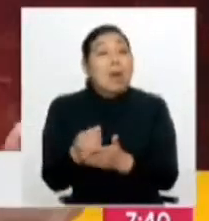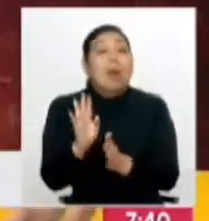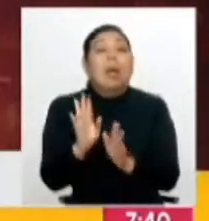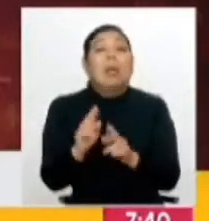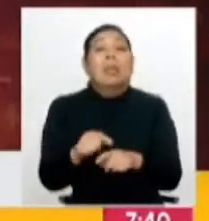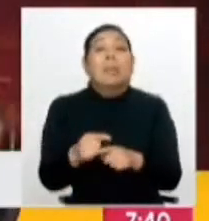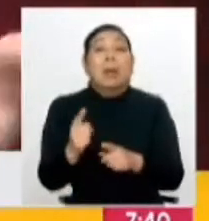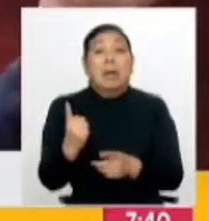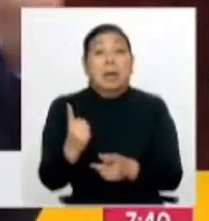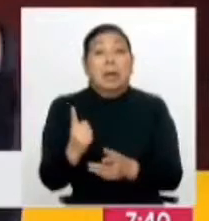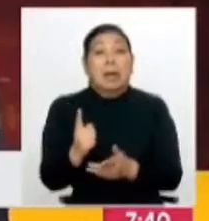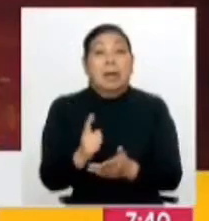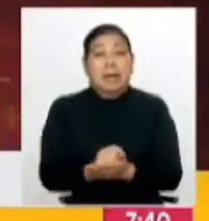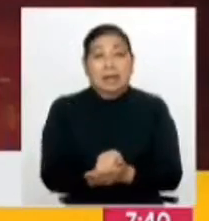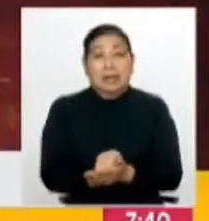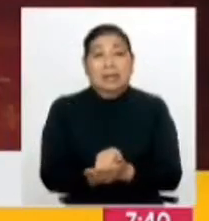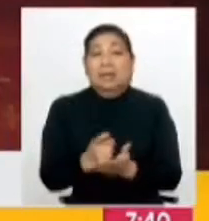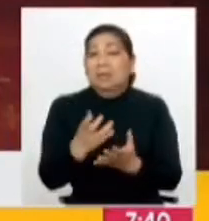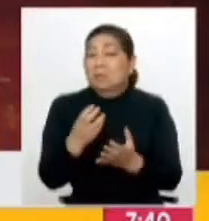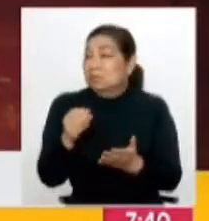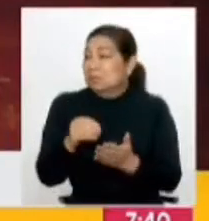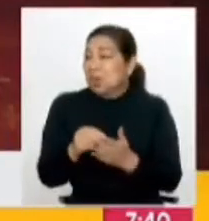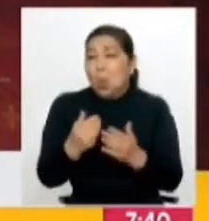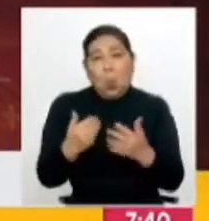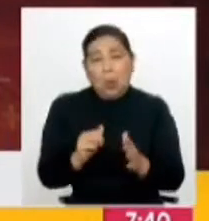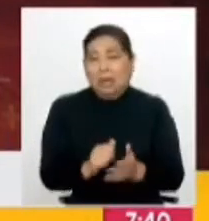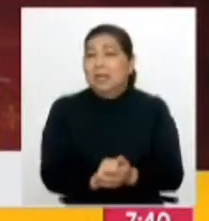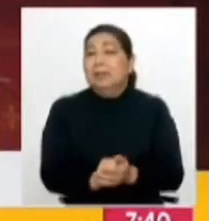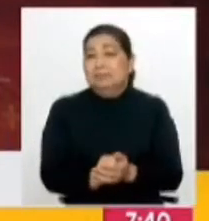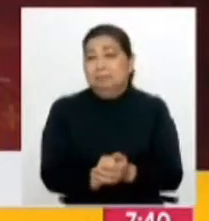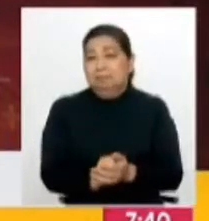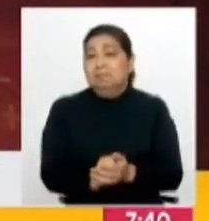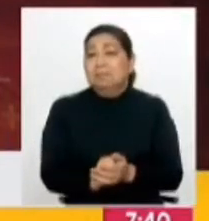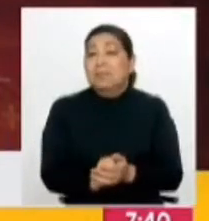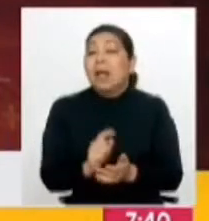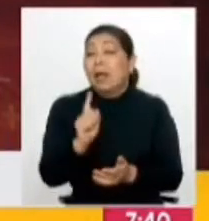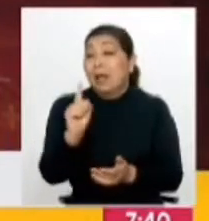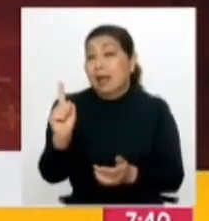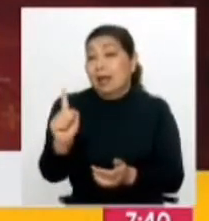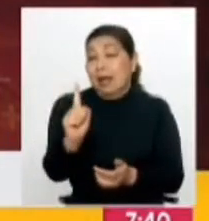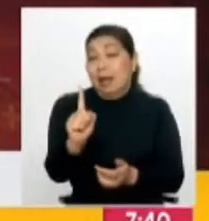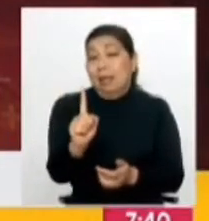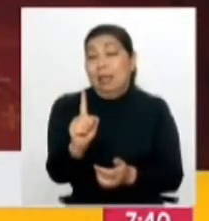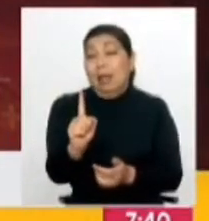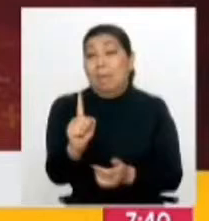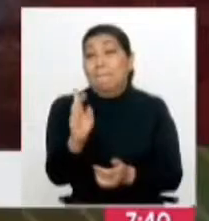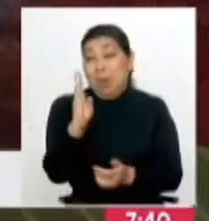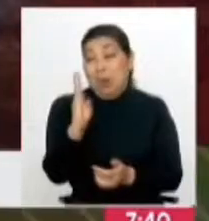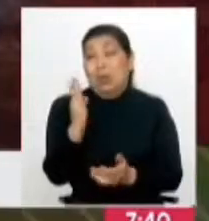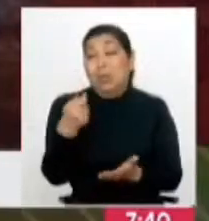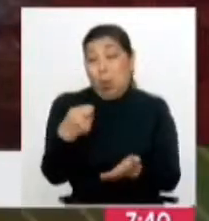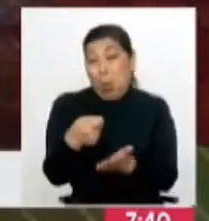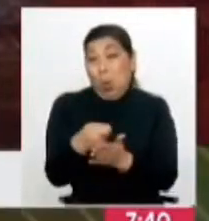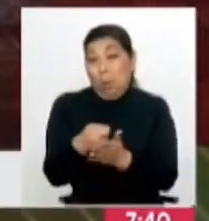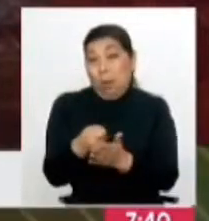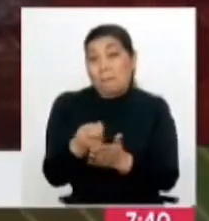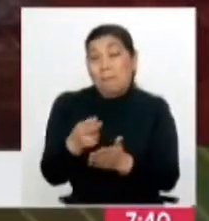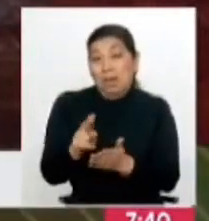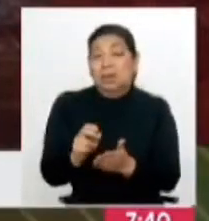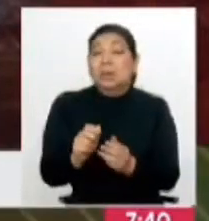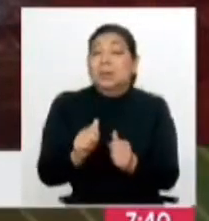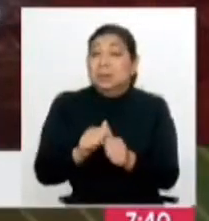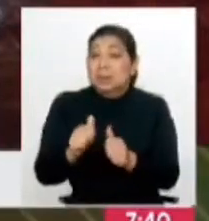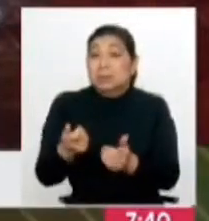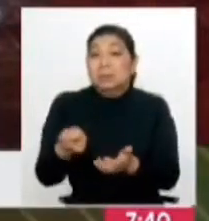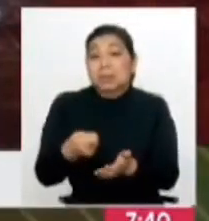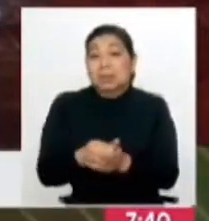al banco. De acuerdo al banco que lo haya estipulado. O sea, exactamente. No cada banco tiene un costo, y en realidad la red Nubis